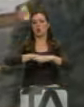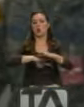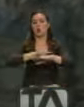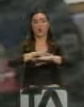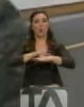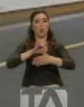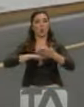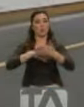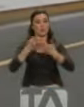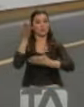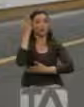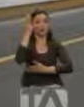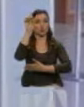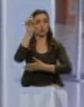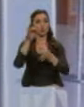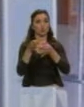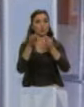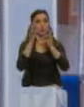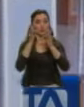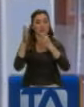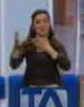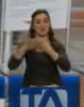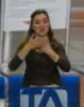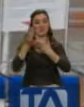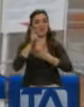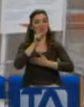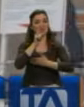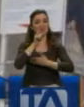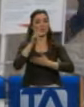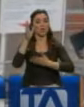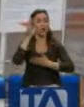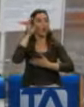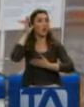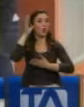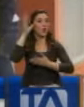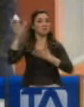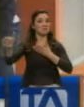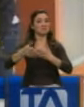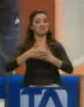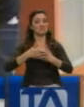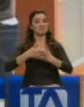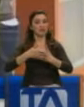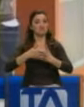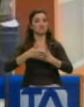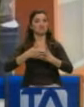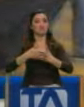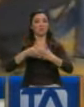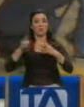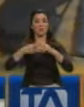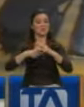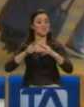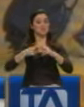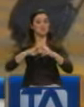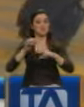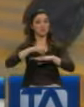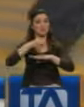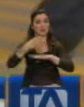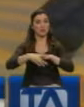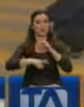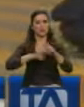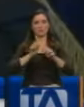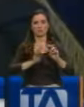El pasado 1 de febrero, TAME cerró la frecuencia entre La Tacunga y Coca. Las pérdidas empezaron cuando disminuyó el número